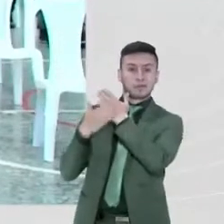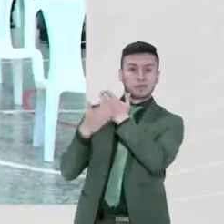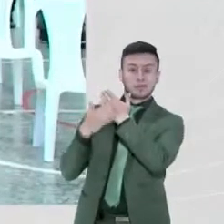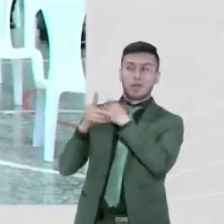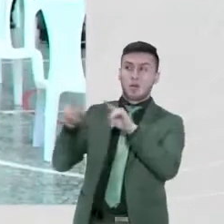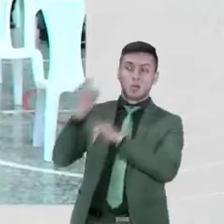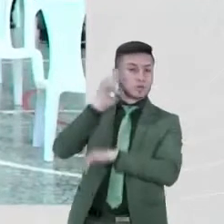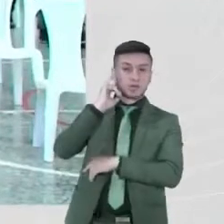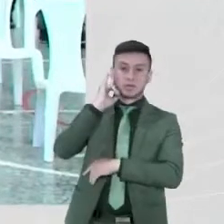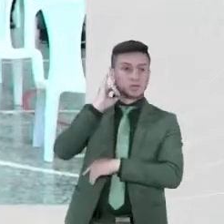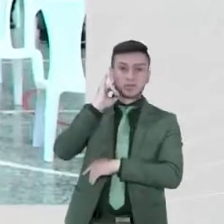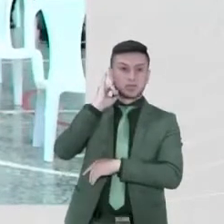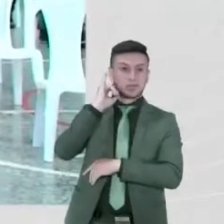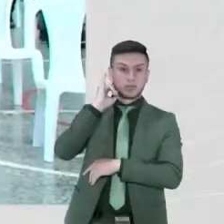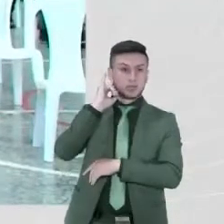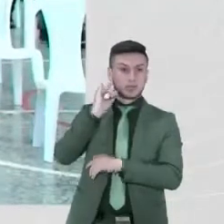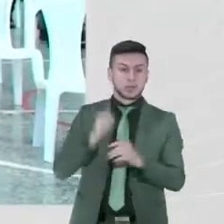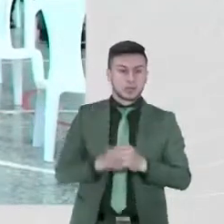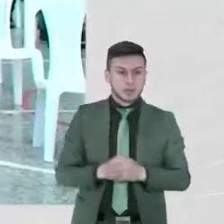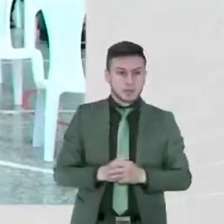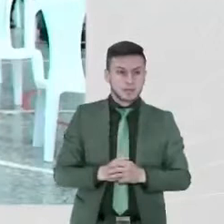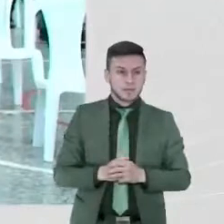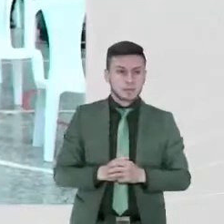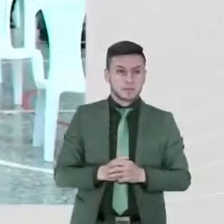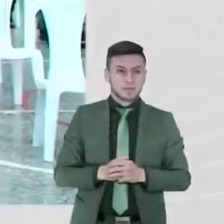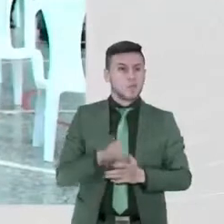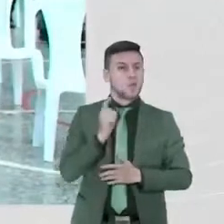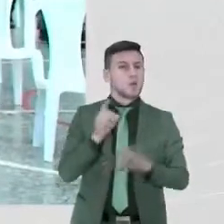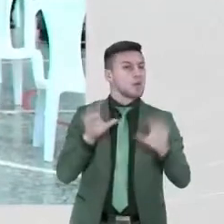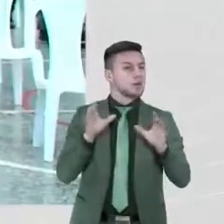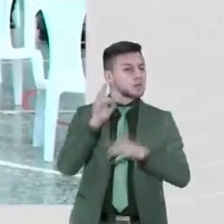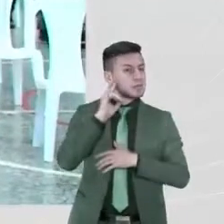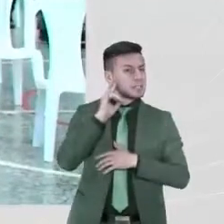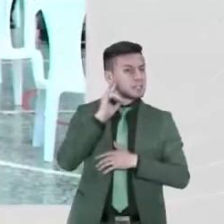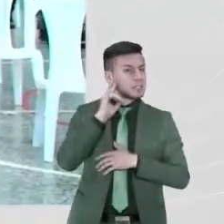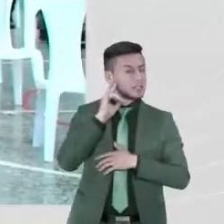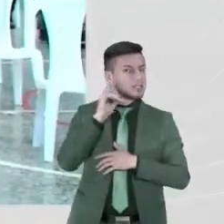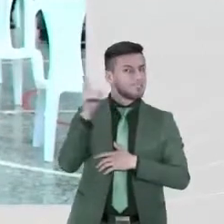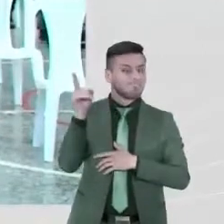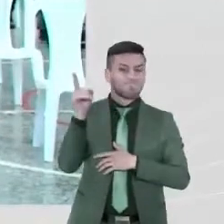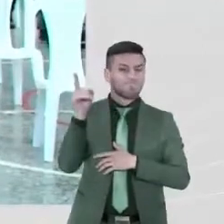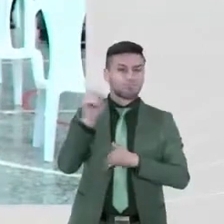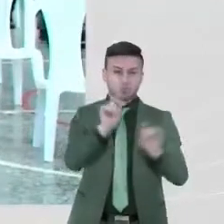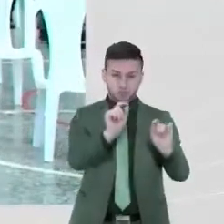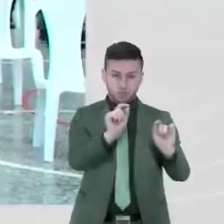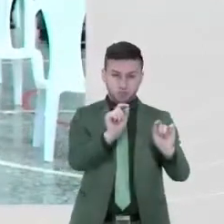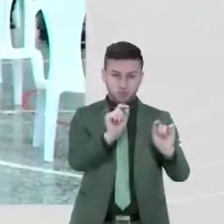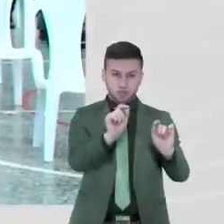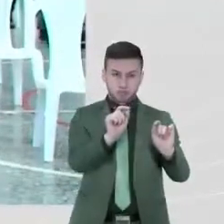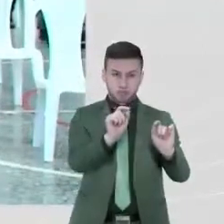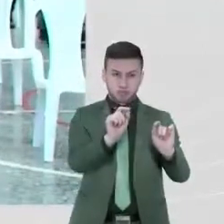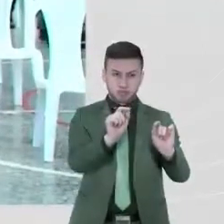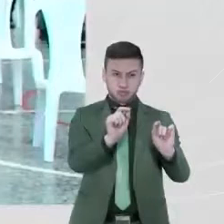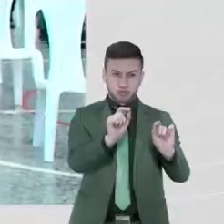oyendo en algún sitio. Un segundo. Que tenemos un tema de audio en uno de los puntos físicos. Déjeme, confirmamos eso